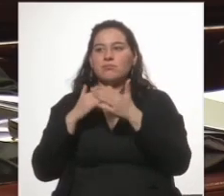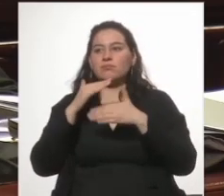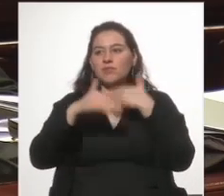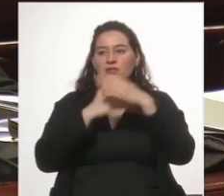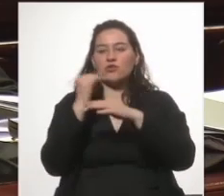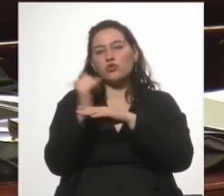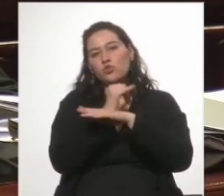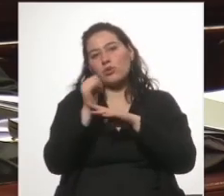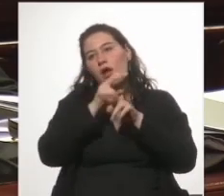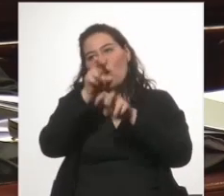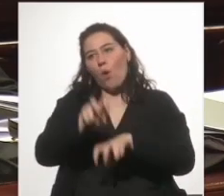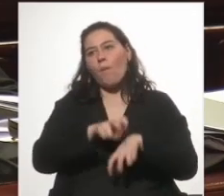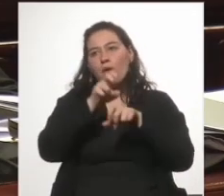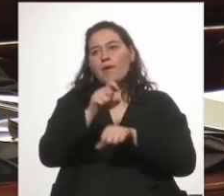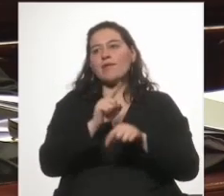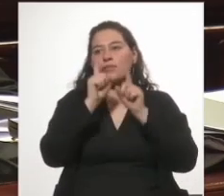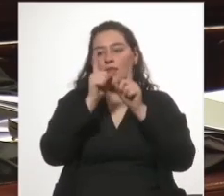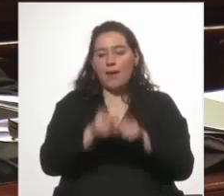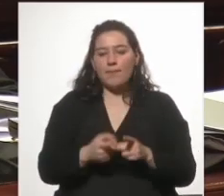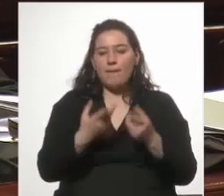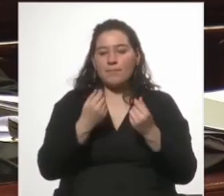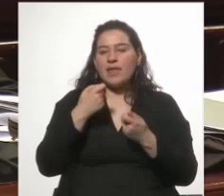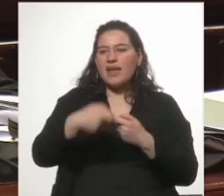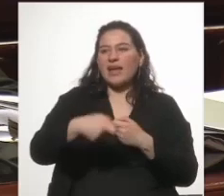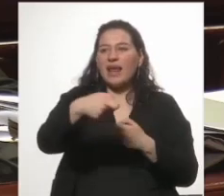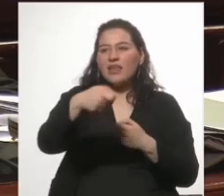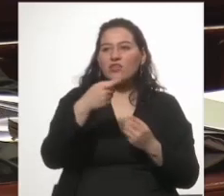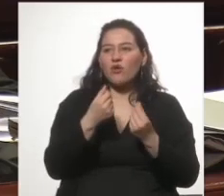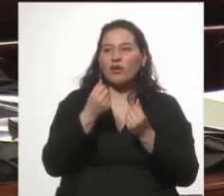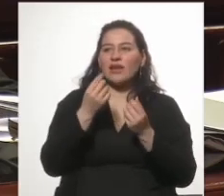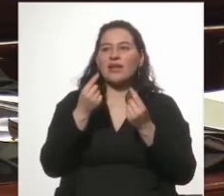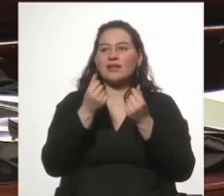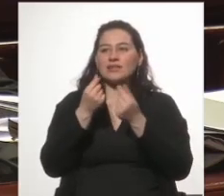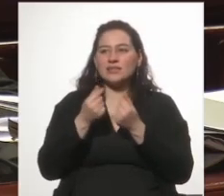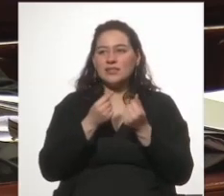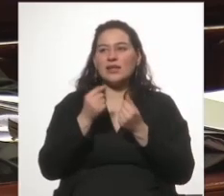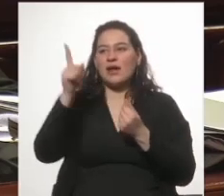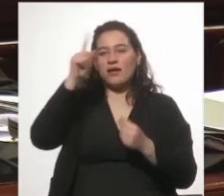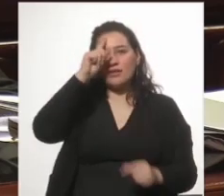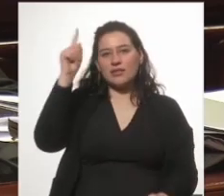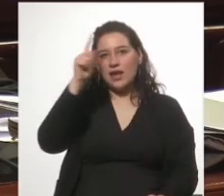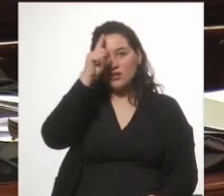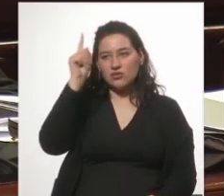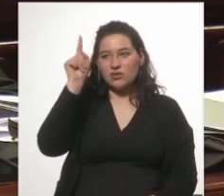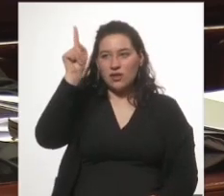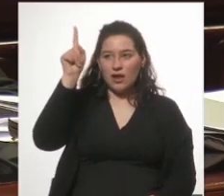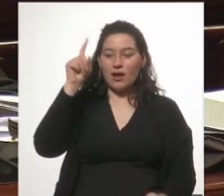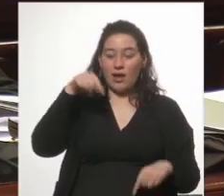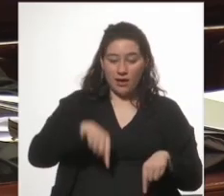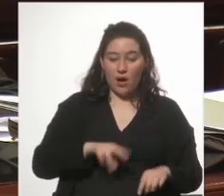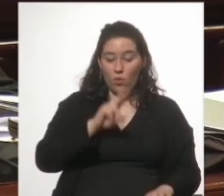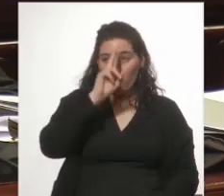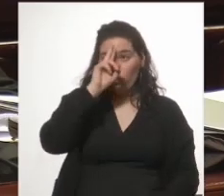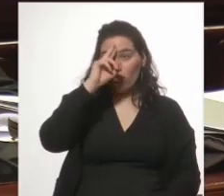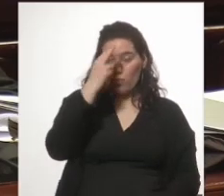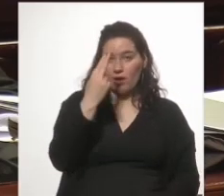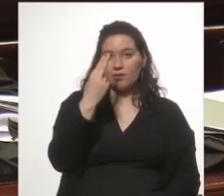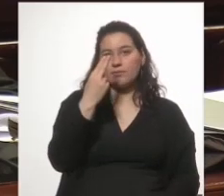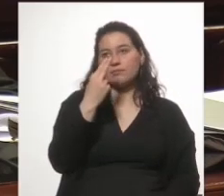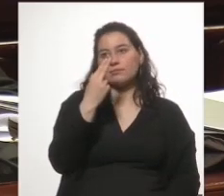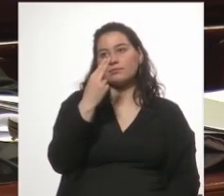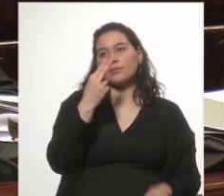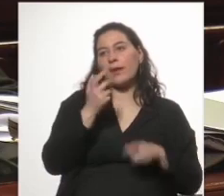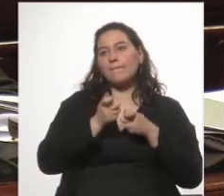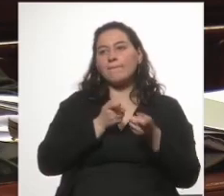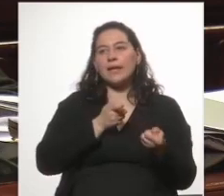promovió simultáneamente la explosión de los créditos de consumo a través de financieras dependientes de la banca internacional establecida en el país, que le